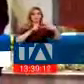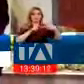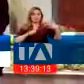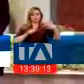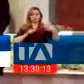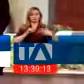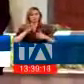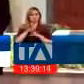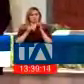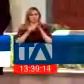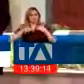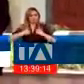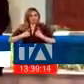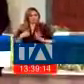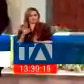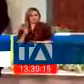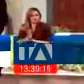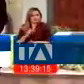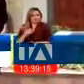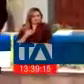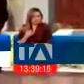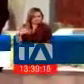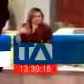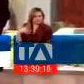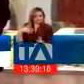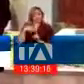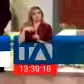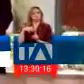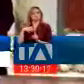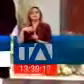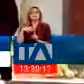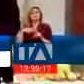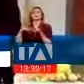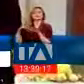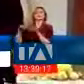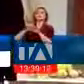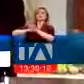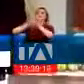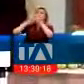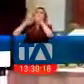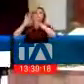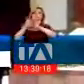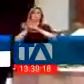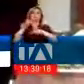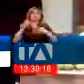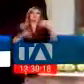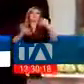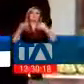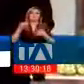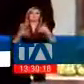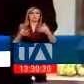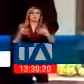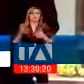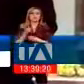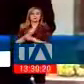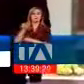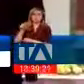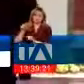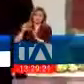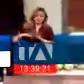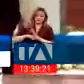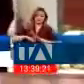circunstancias, en sus declaraciones el día de ayer, han tratado, en lugar de explicarle al país y a la justicia aquellos hechos por los que están